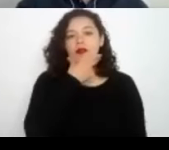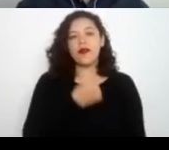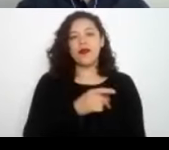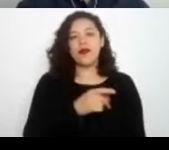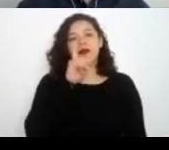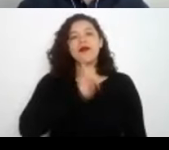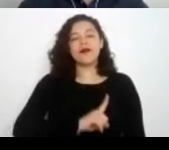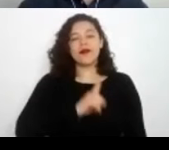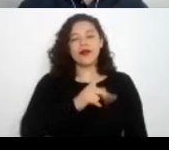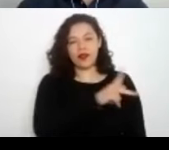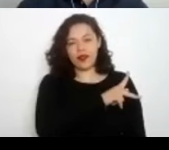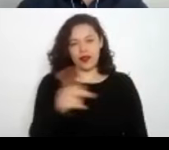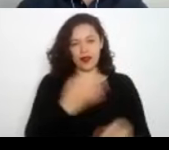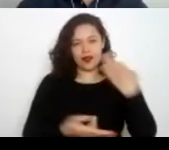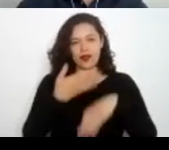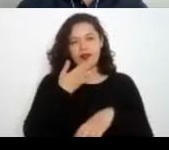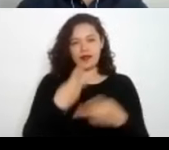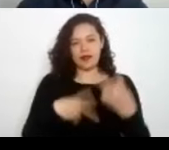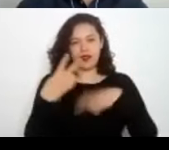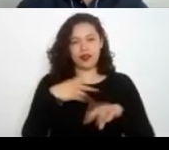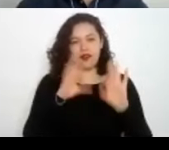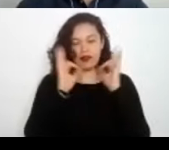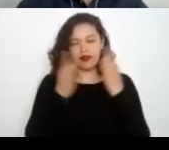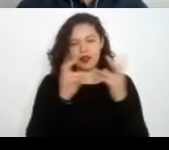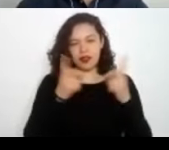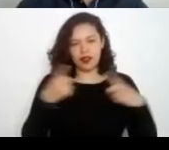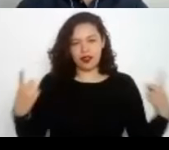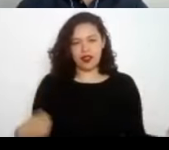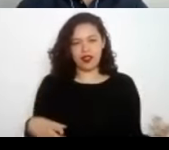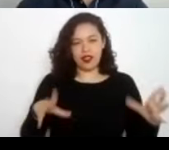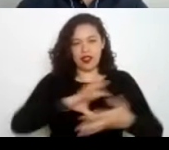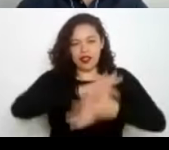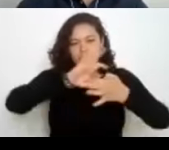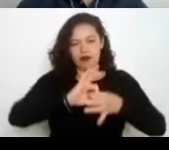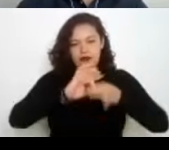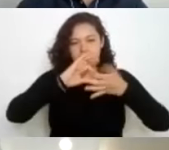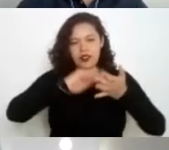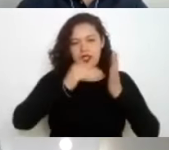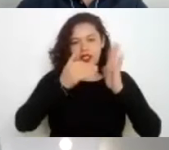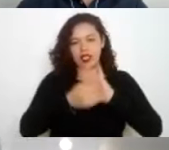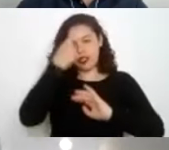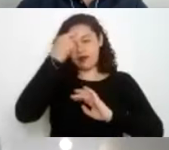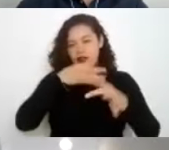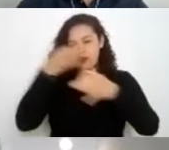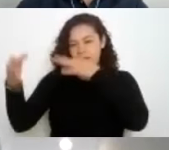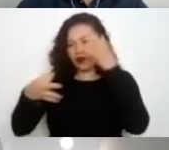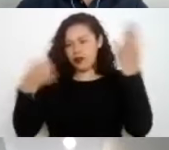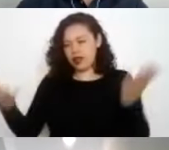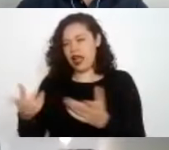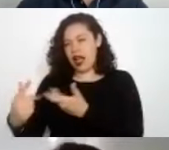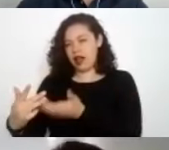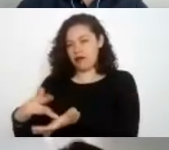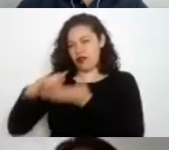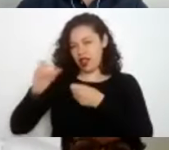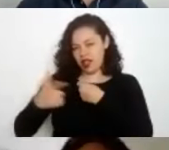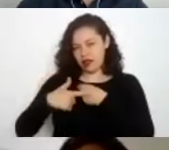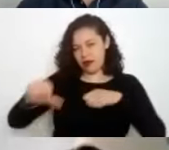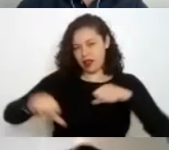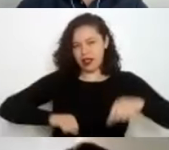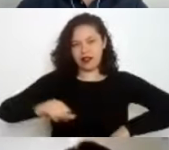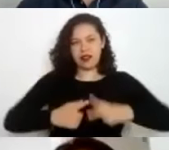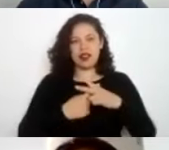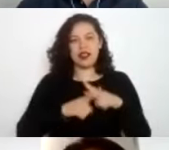Bienvenidos y bienvenidas a la sesión de formación y desarrollo Alianzas Estratégicas y Marketing con Causa. Para llevar a cabo nuestra actividad les pedimos por